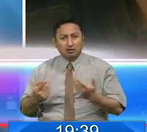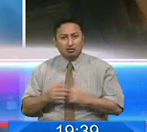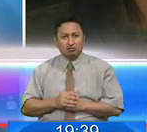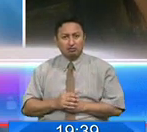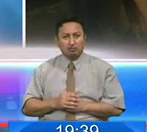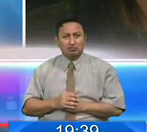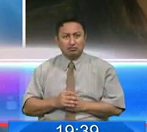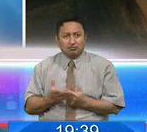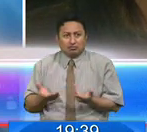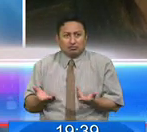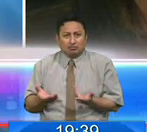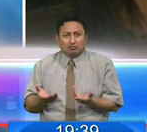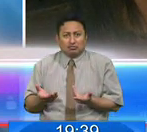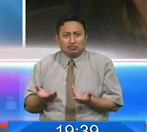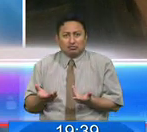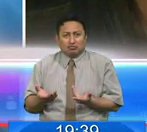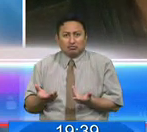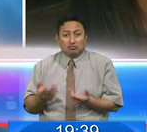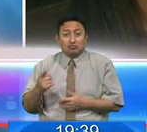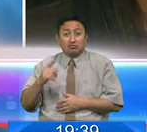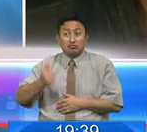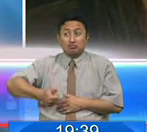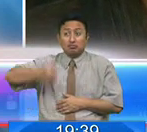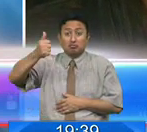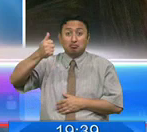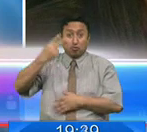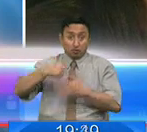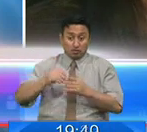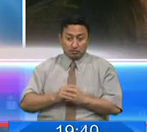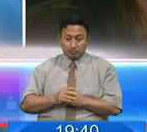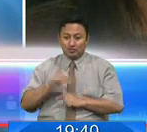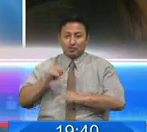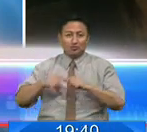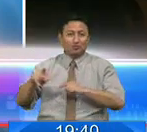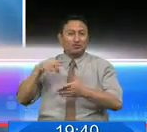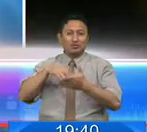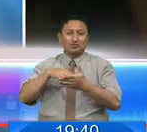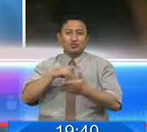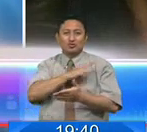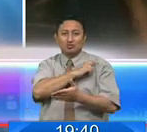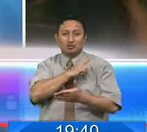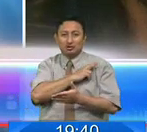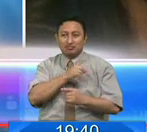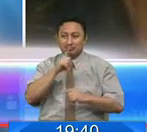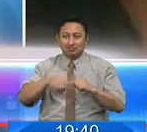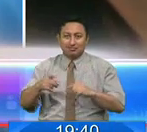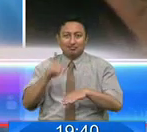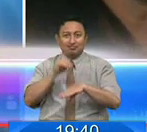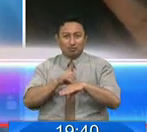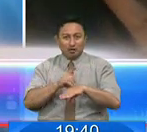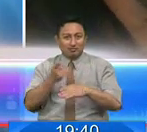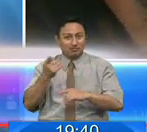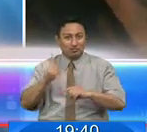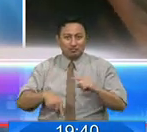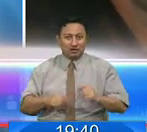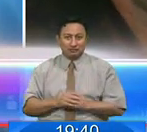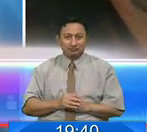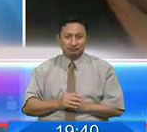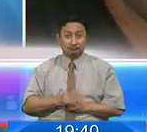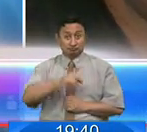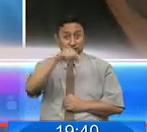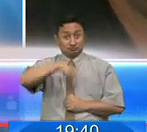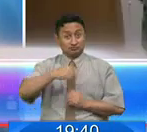que lo acepto para hablar de educación y su hijo mayor no tiene la posibilidad de cumplir su sueño que es ser médico por eso aquí